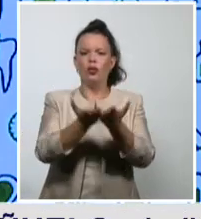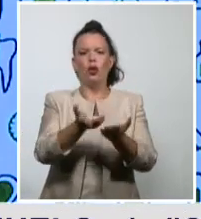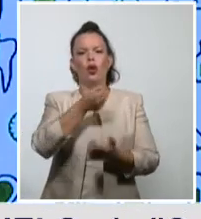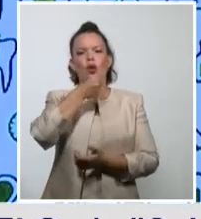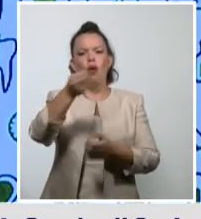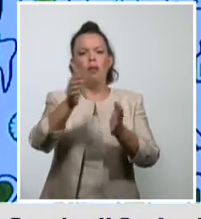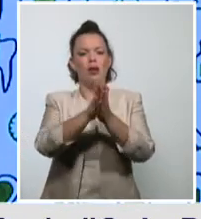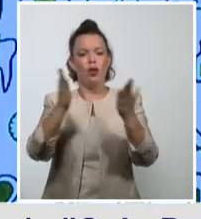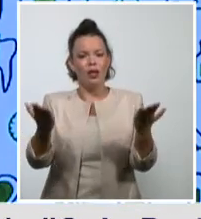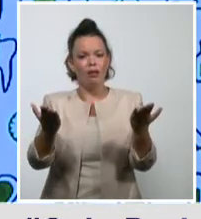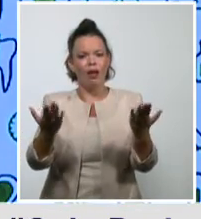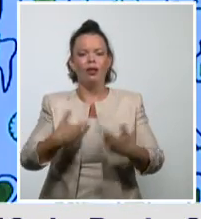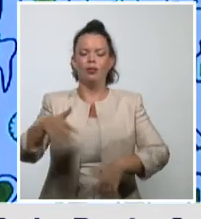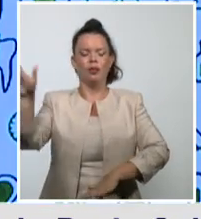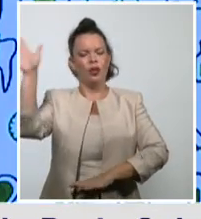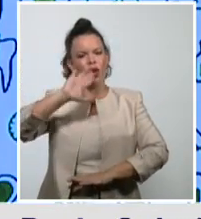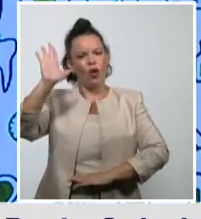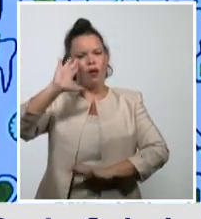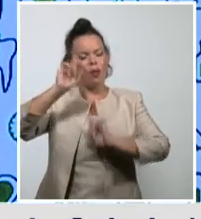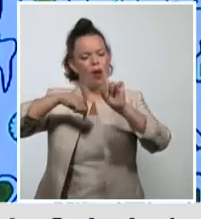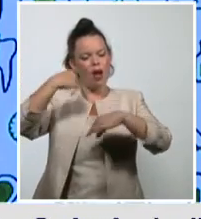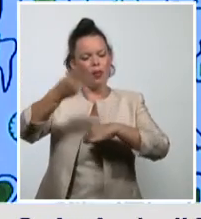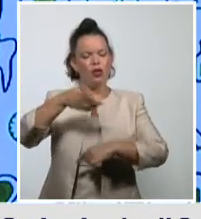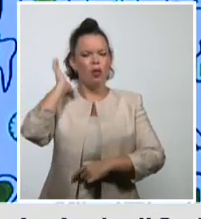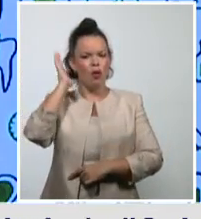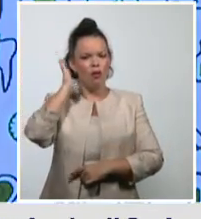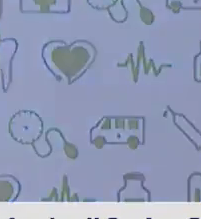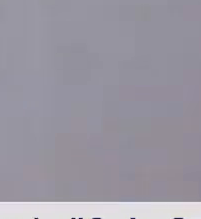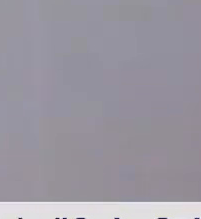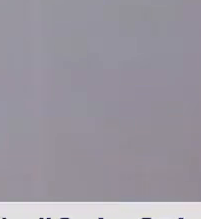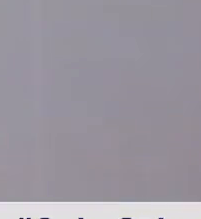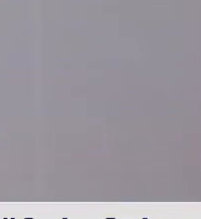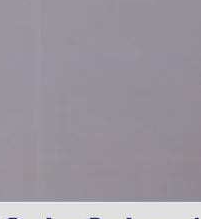siguen. Nos vemos en la próxima conferencia. Gracias a todos.